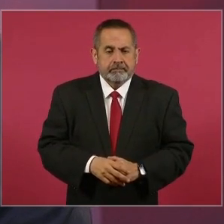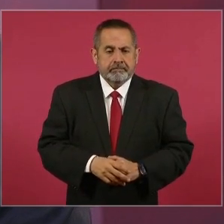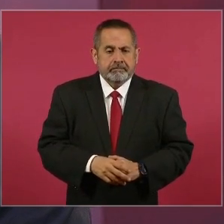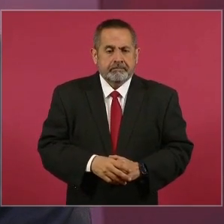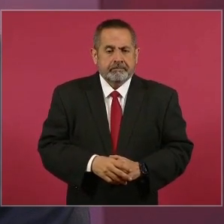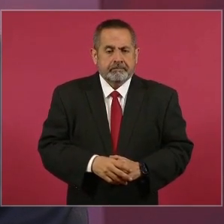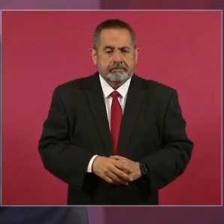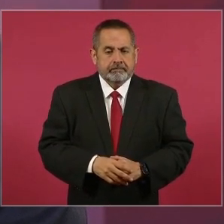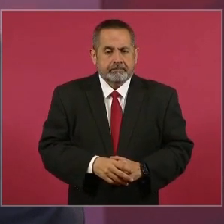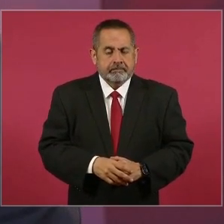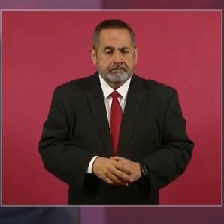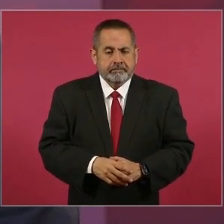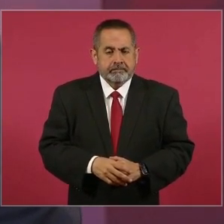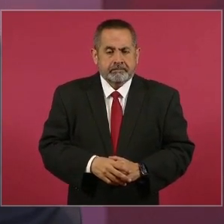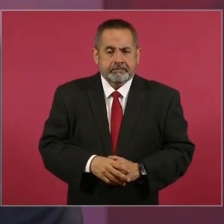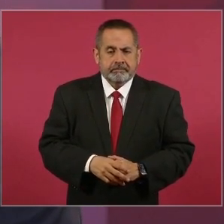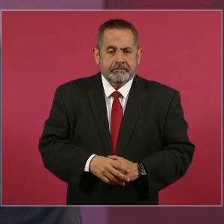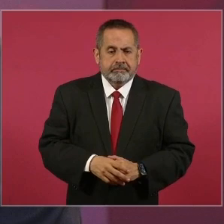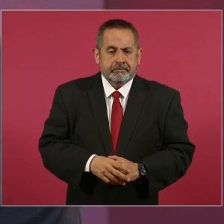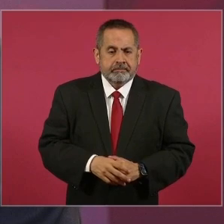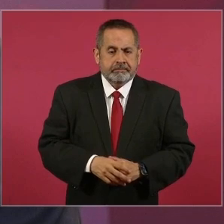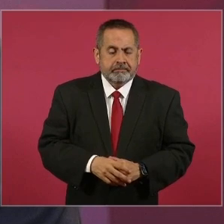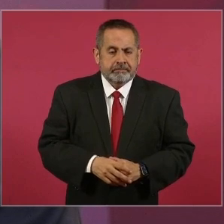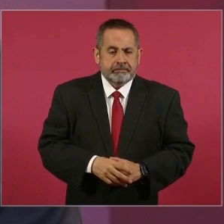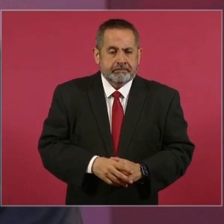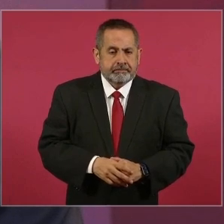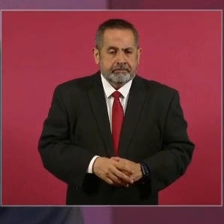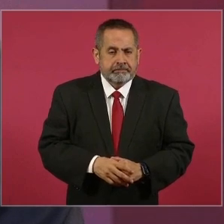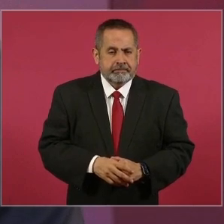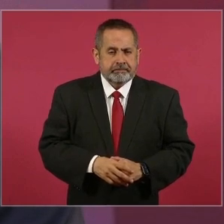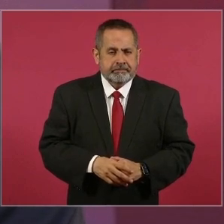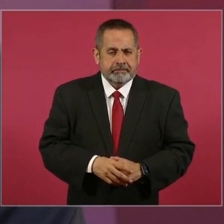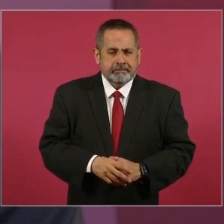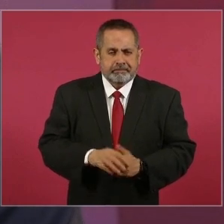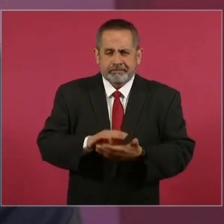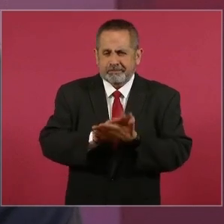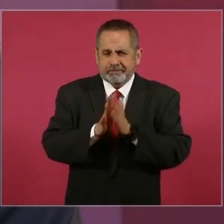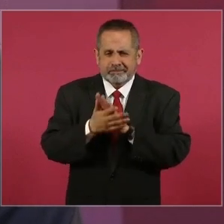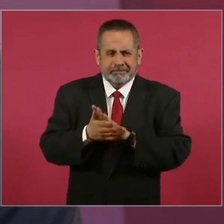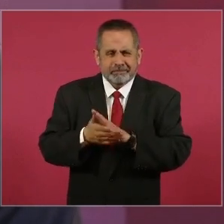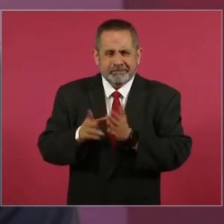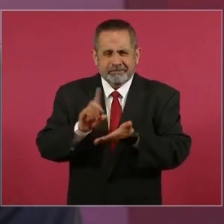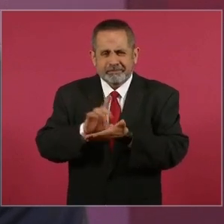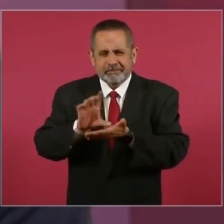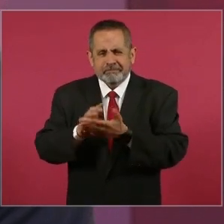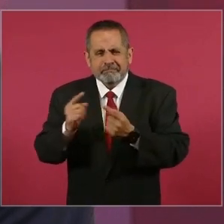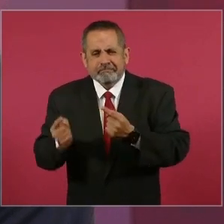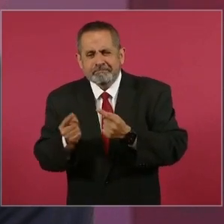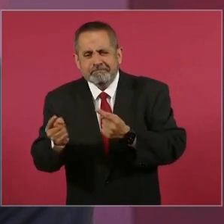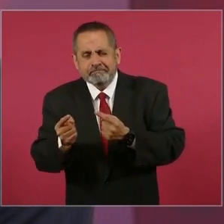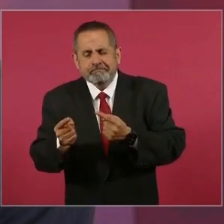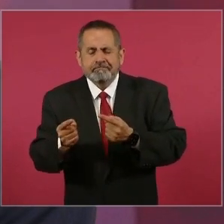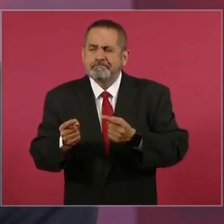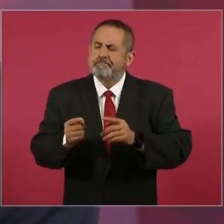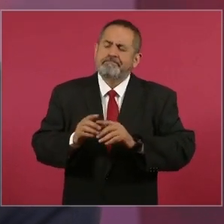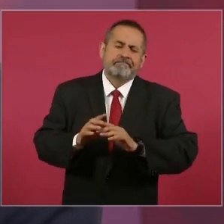discapacidad se vuelve discapacidad permanente